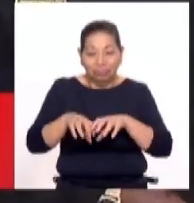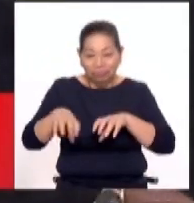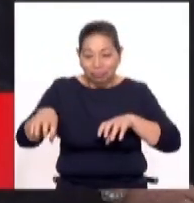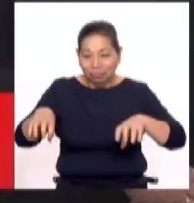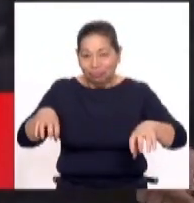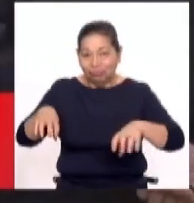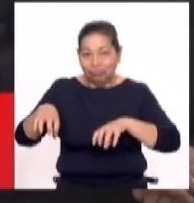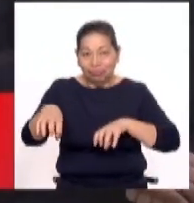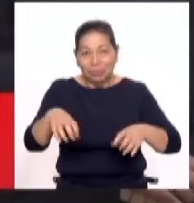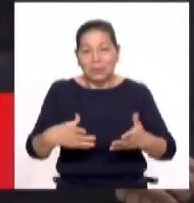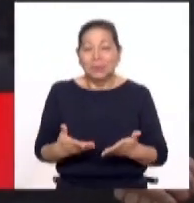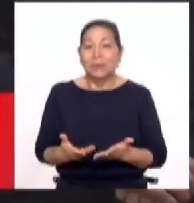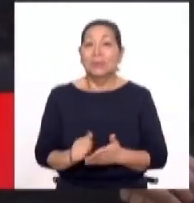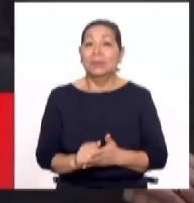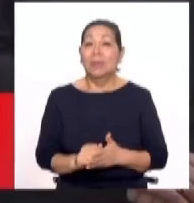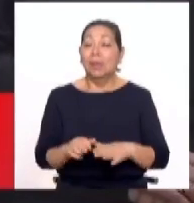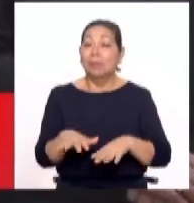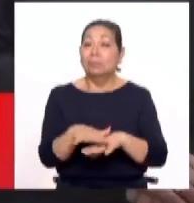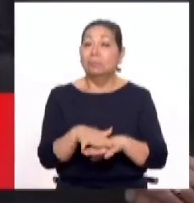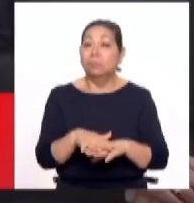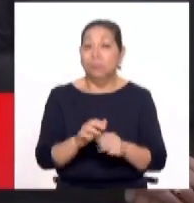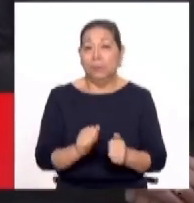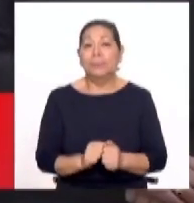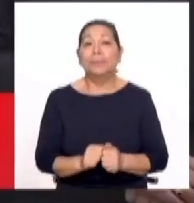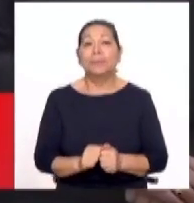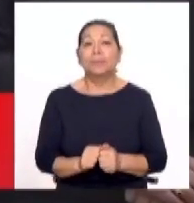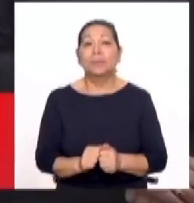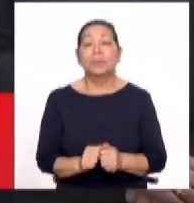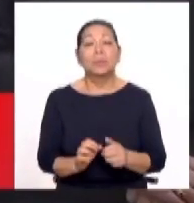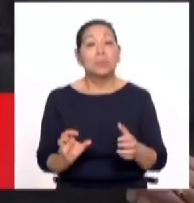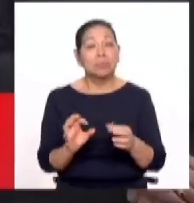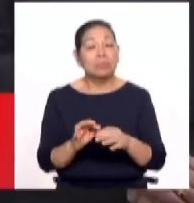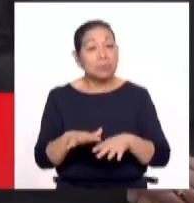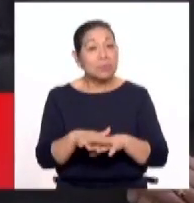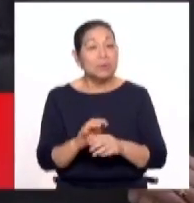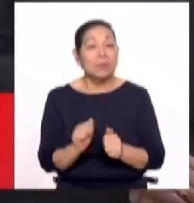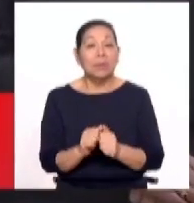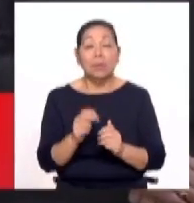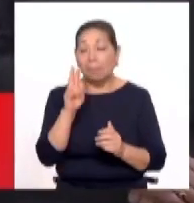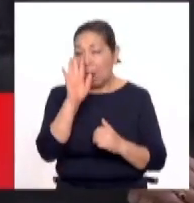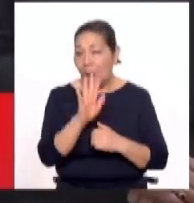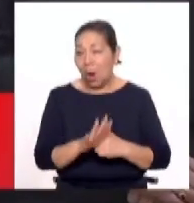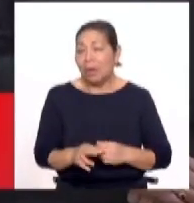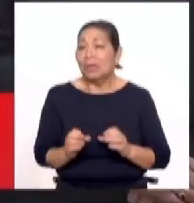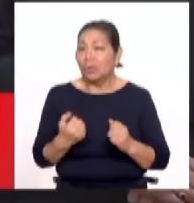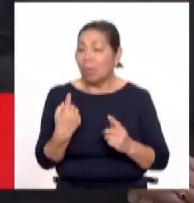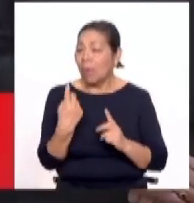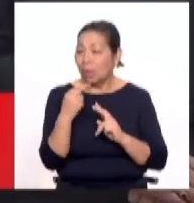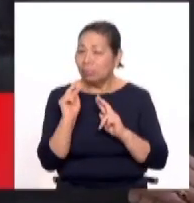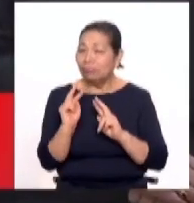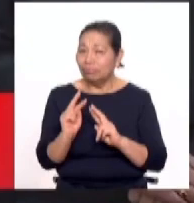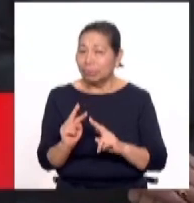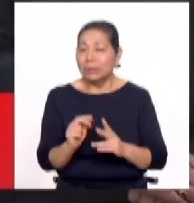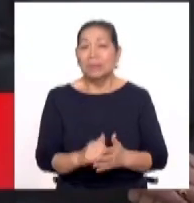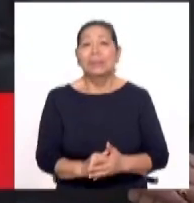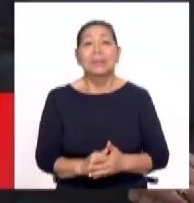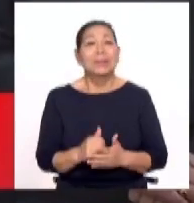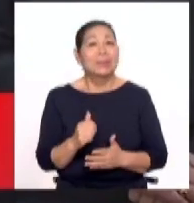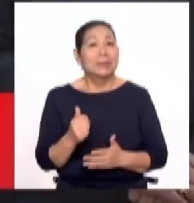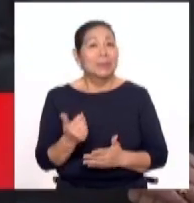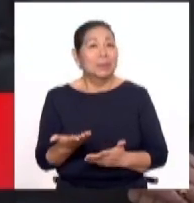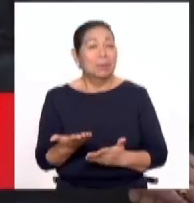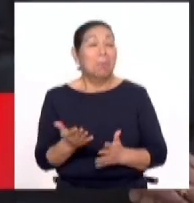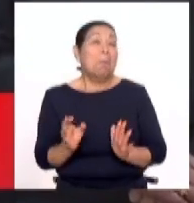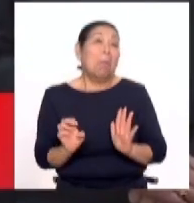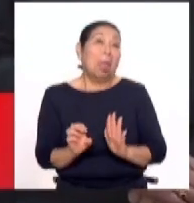diría, las partes administrativas, las unidades administrativas a nivel nacional. Y hemos encontrado que hay,